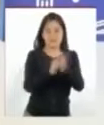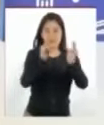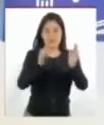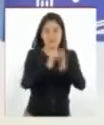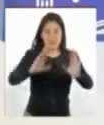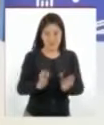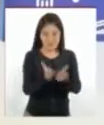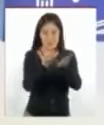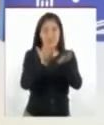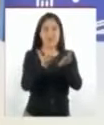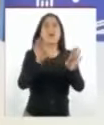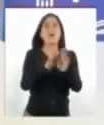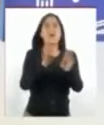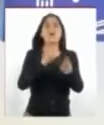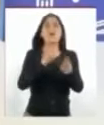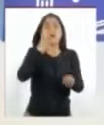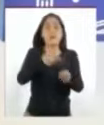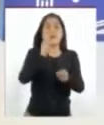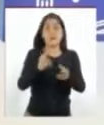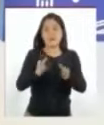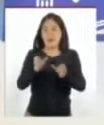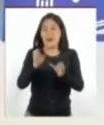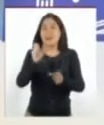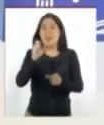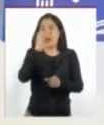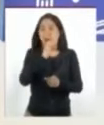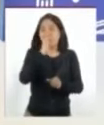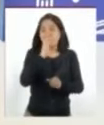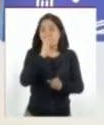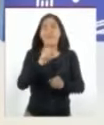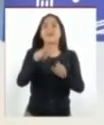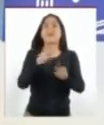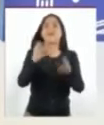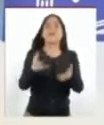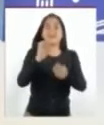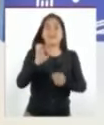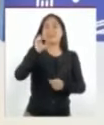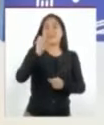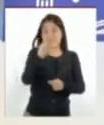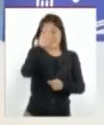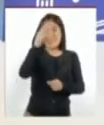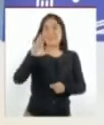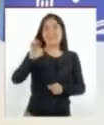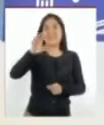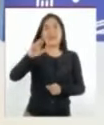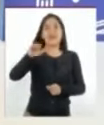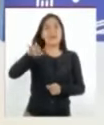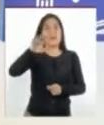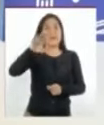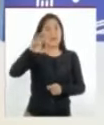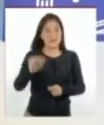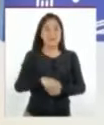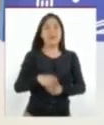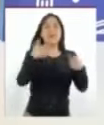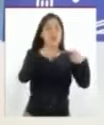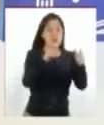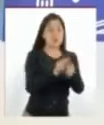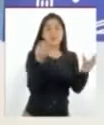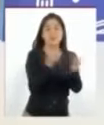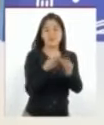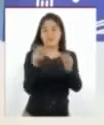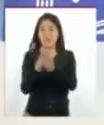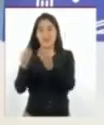lo endurecían por medio de la cocción, creando así la cerámica. Los grupos se dividieron en clases